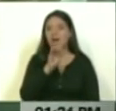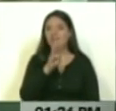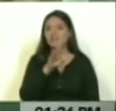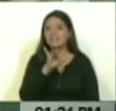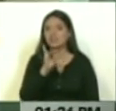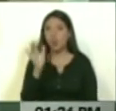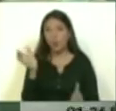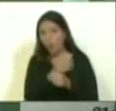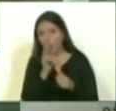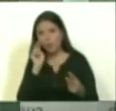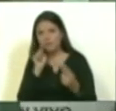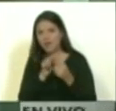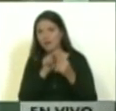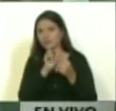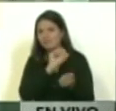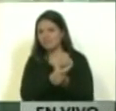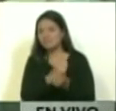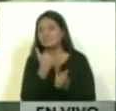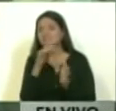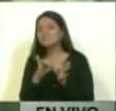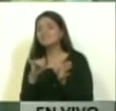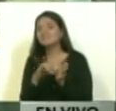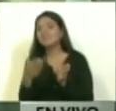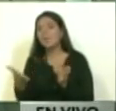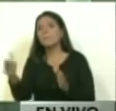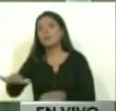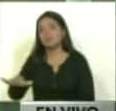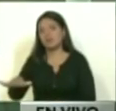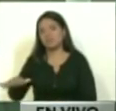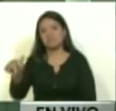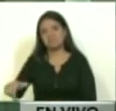y asesinado aquí, a 200 metros de aquí donde estamos,